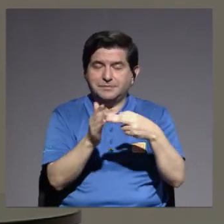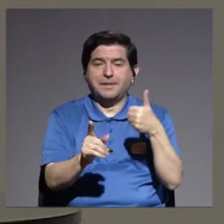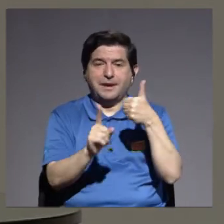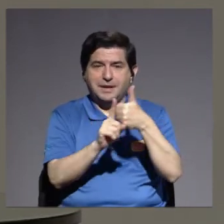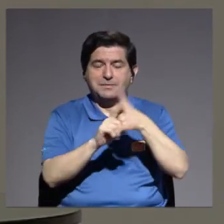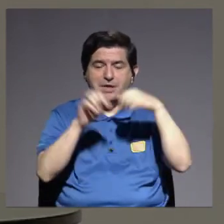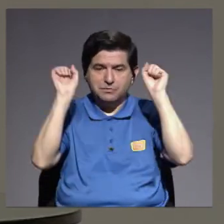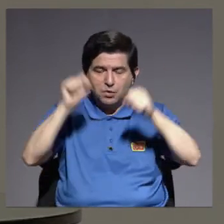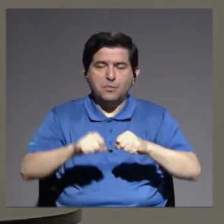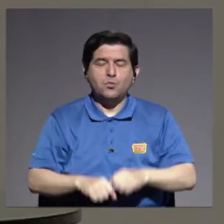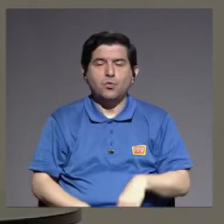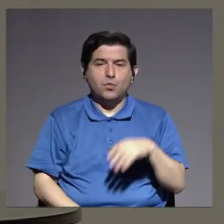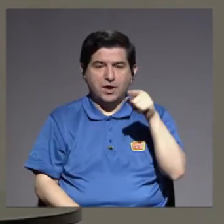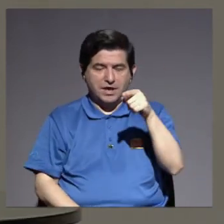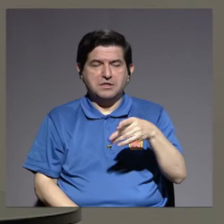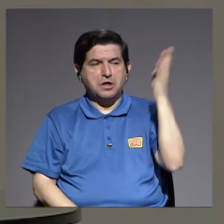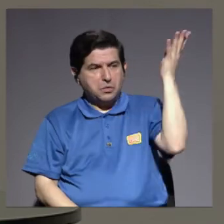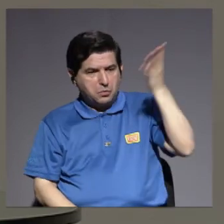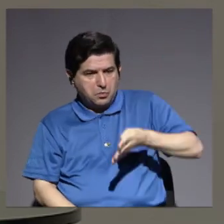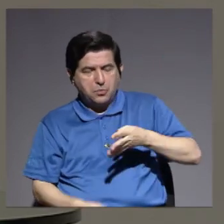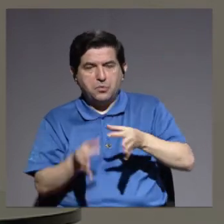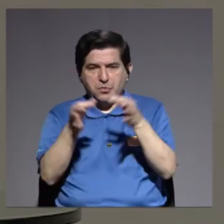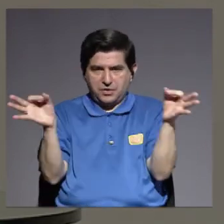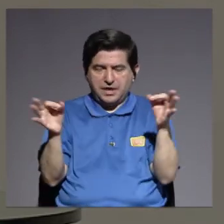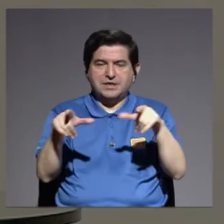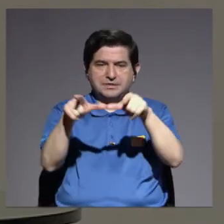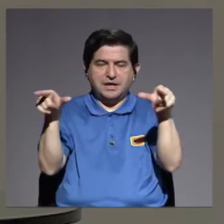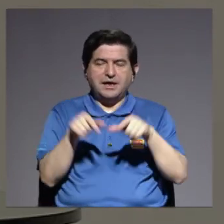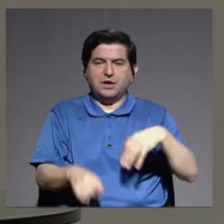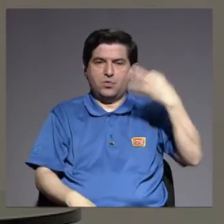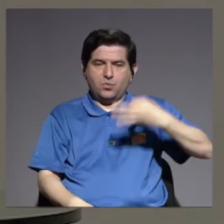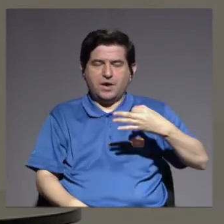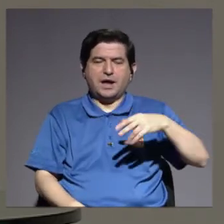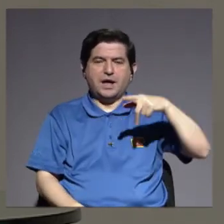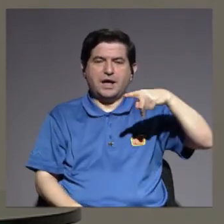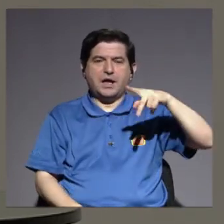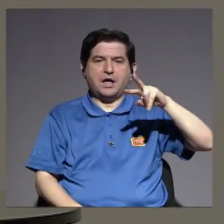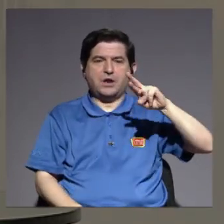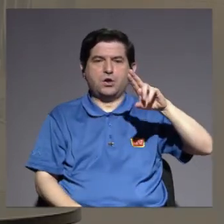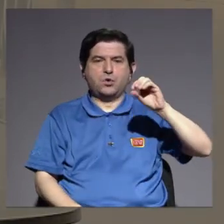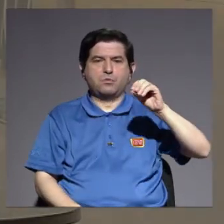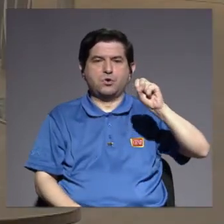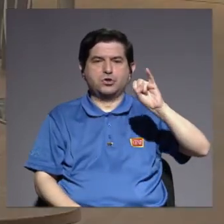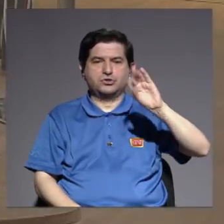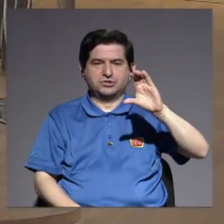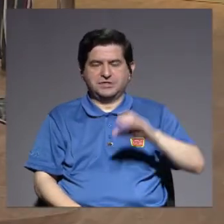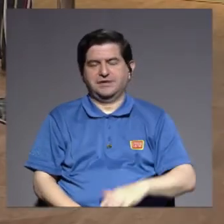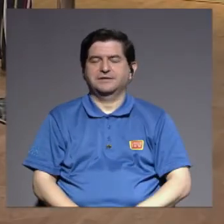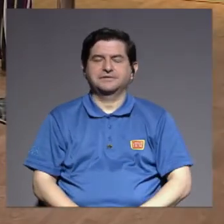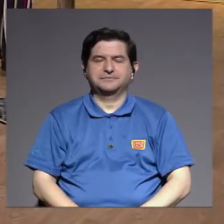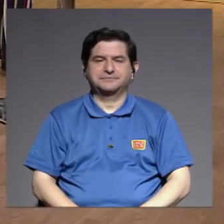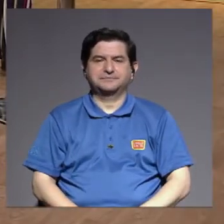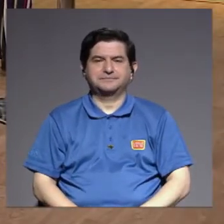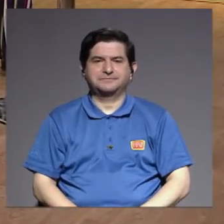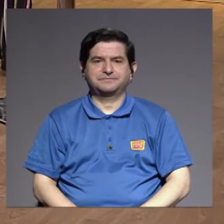lo pueden descargar gratuitamente en la página oficial del PROSIC, que es prosic.ucr.ac.cr.